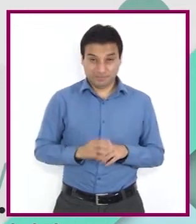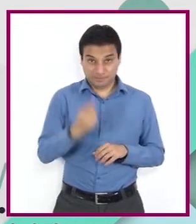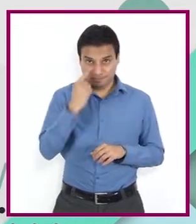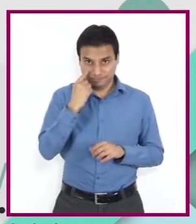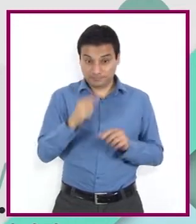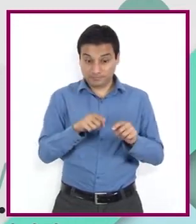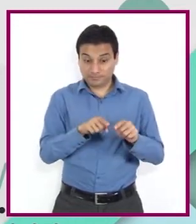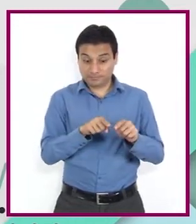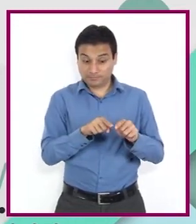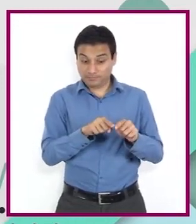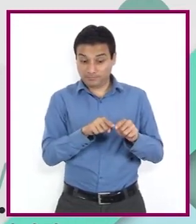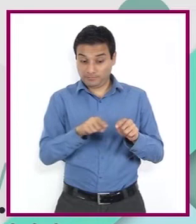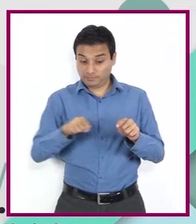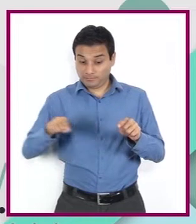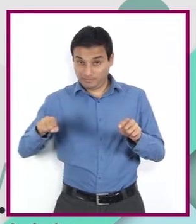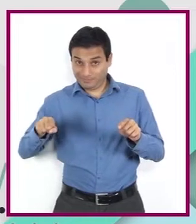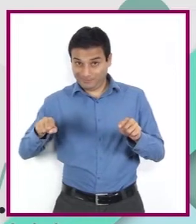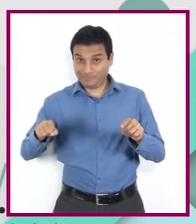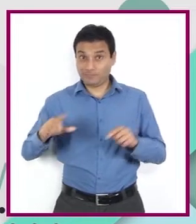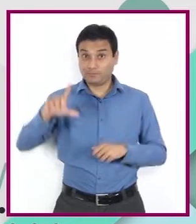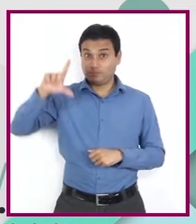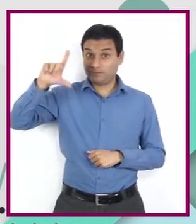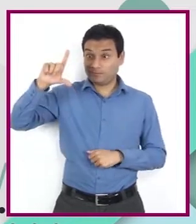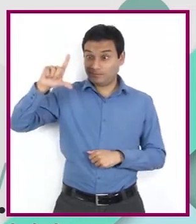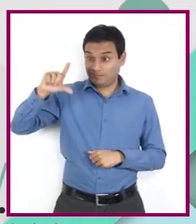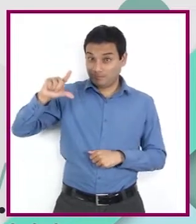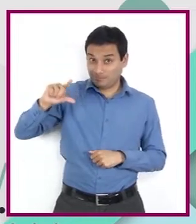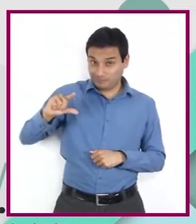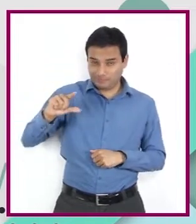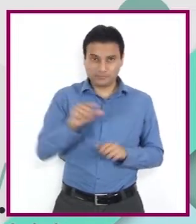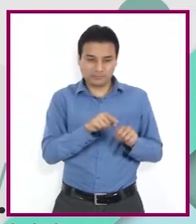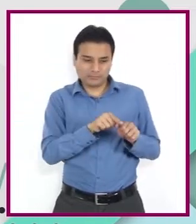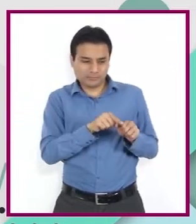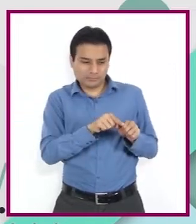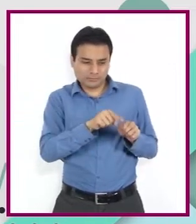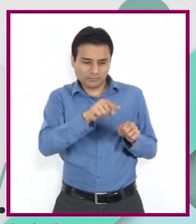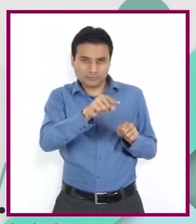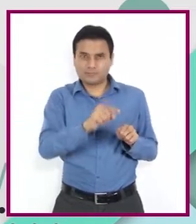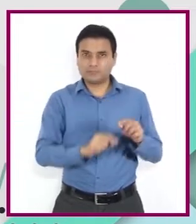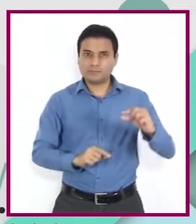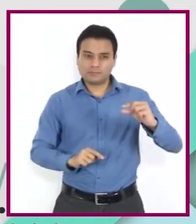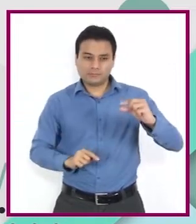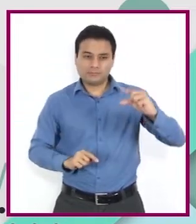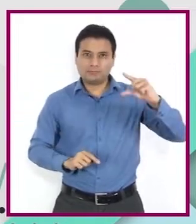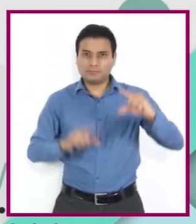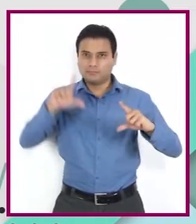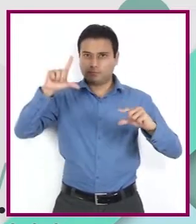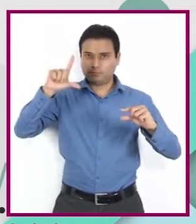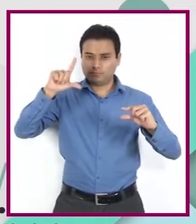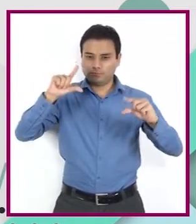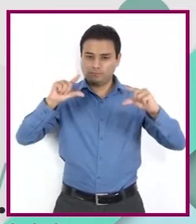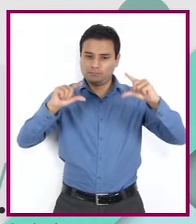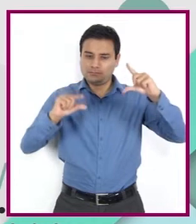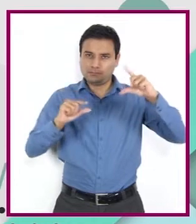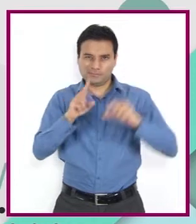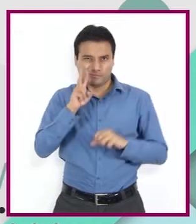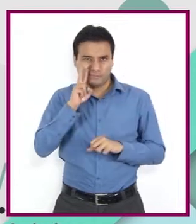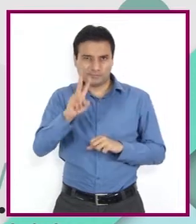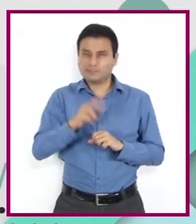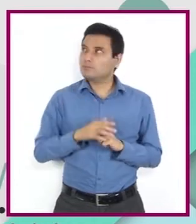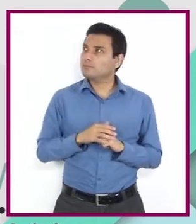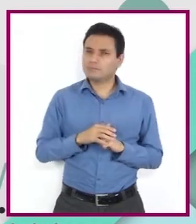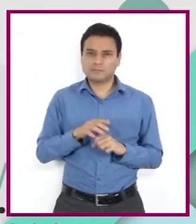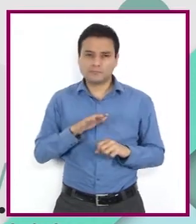medida del ancho del jardín aumenta? ¿Se dieron cuenta que el área del jardín nunca cambió? ¿Por qué piensan